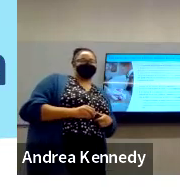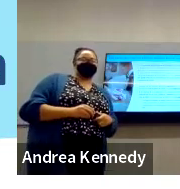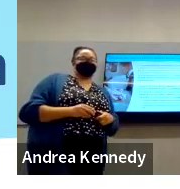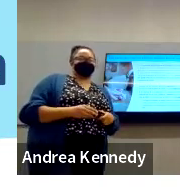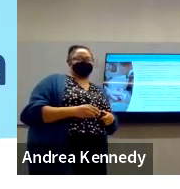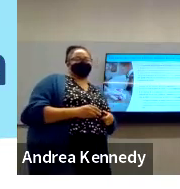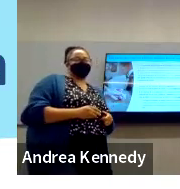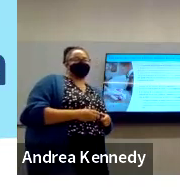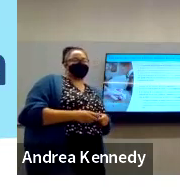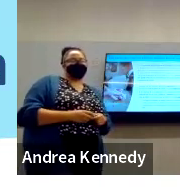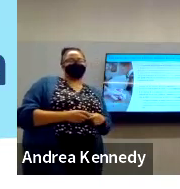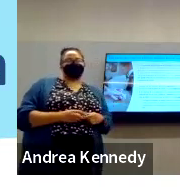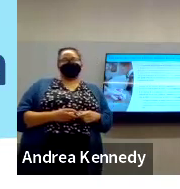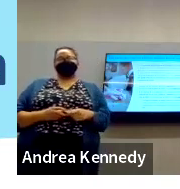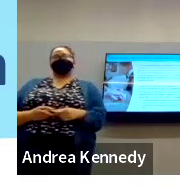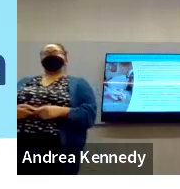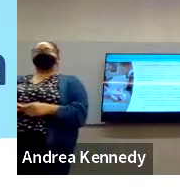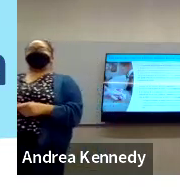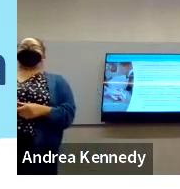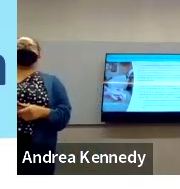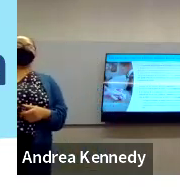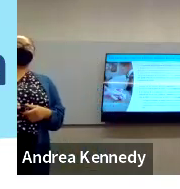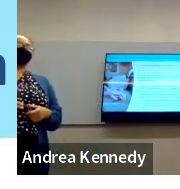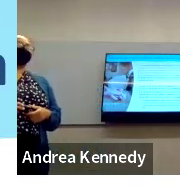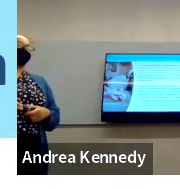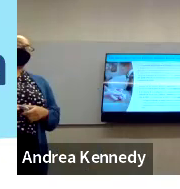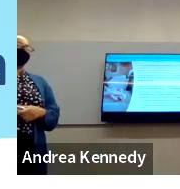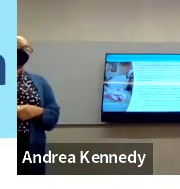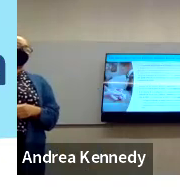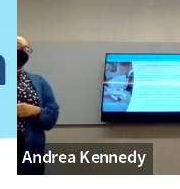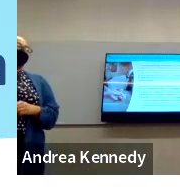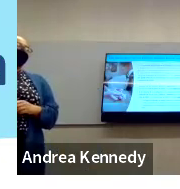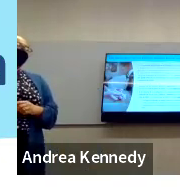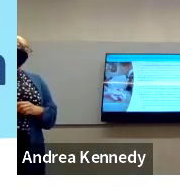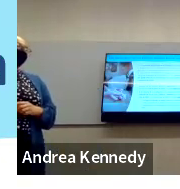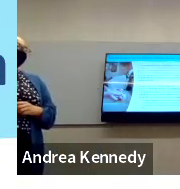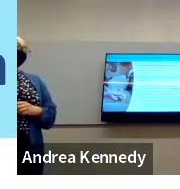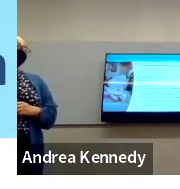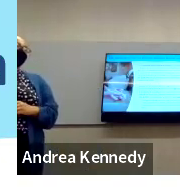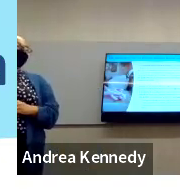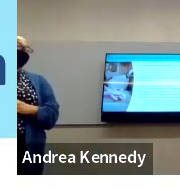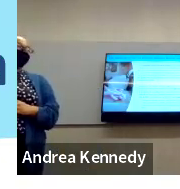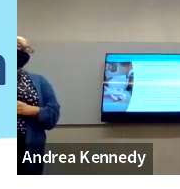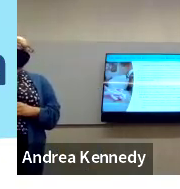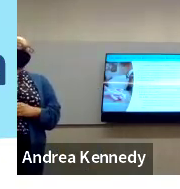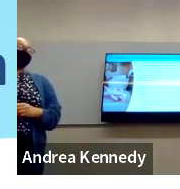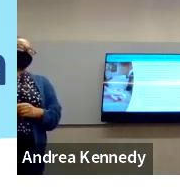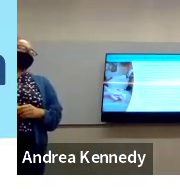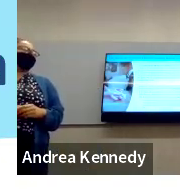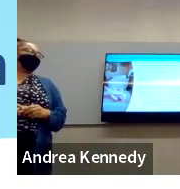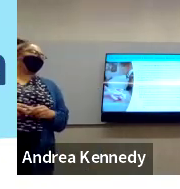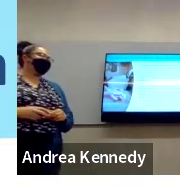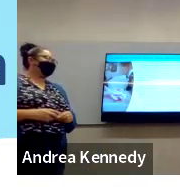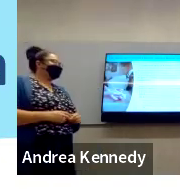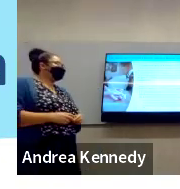servicios públicos pagados por el inquilino entre el 1 de junio del 2023 hasta el 30